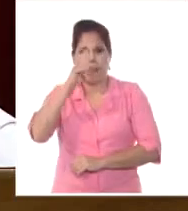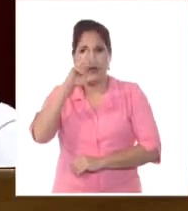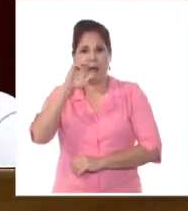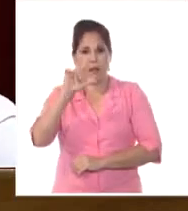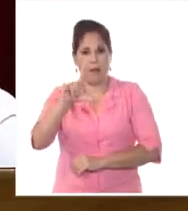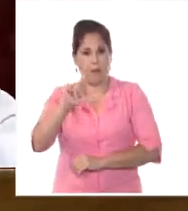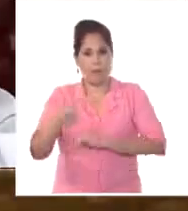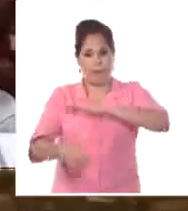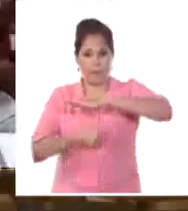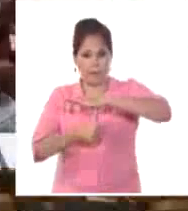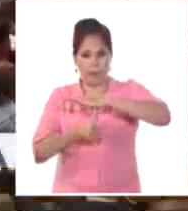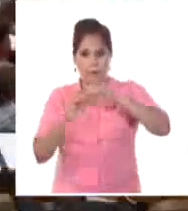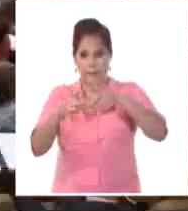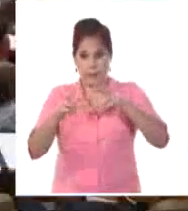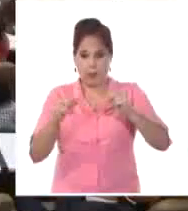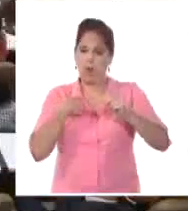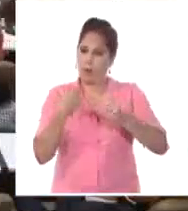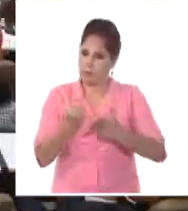Saavedra.